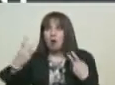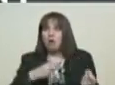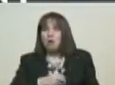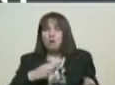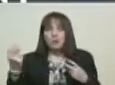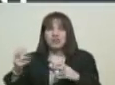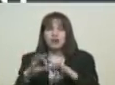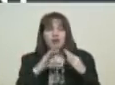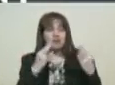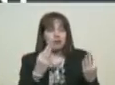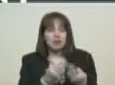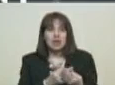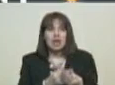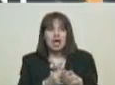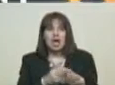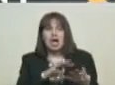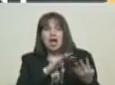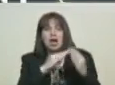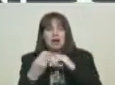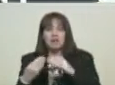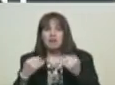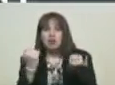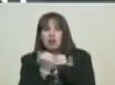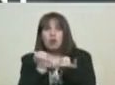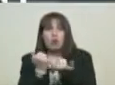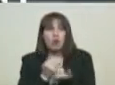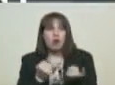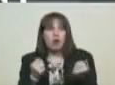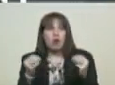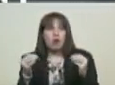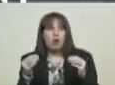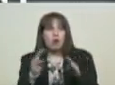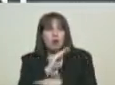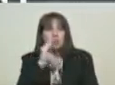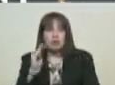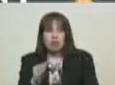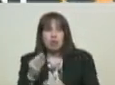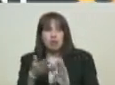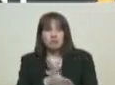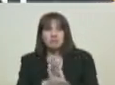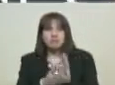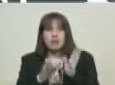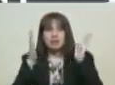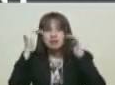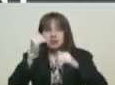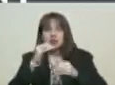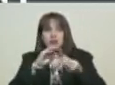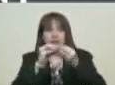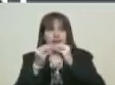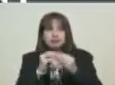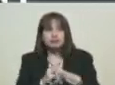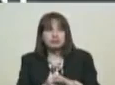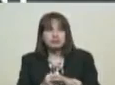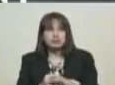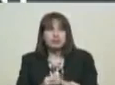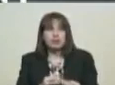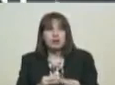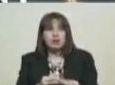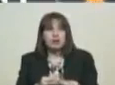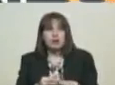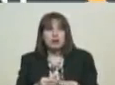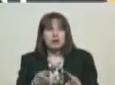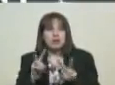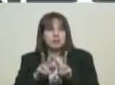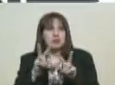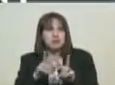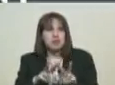refugios solidarios. Y las que tienen pérdida total, por supuesto, van a ser atendidas con la misión Vivienda, con Mi Casa Bien Equipada, para garantizar